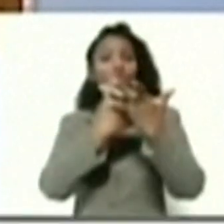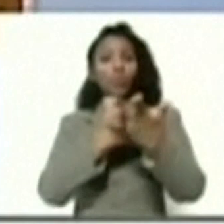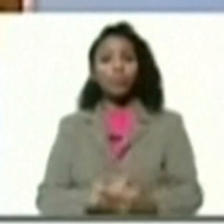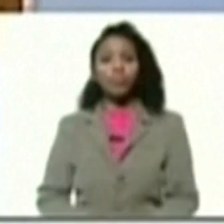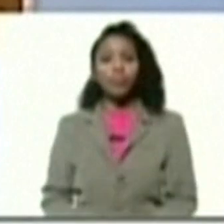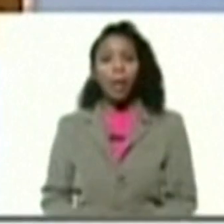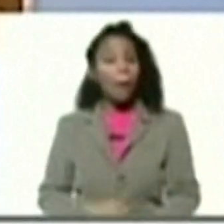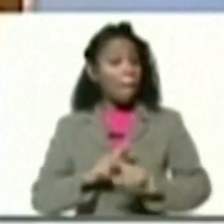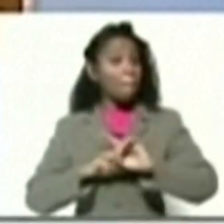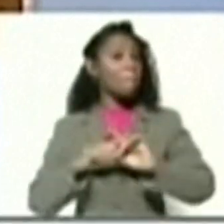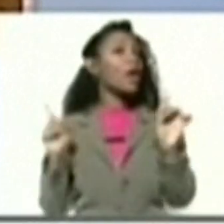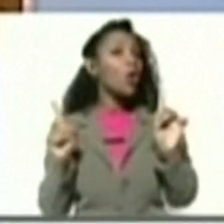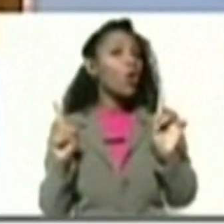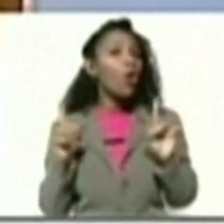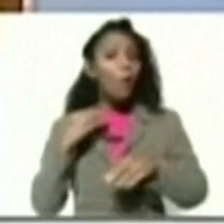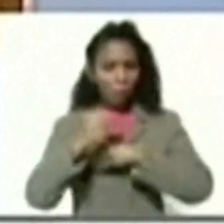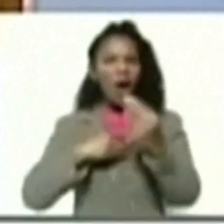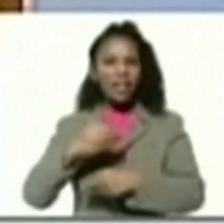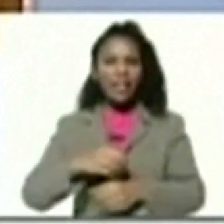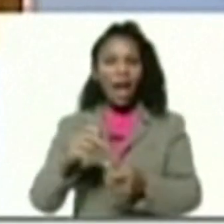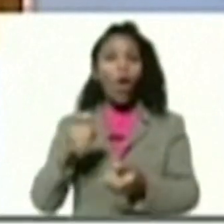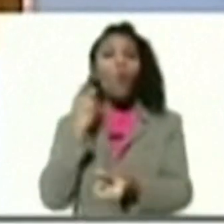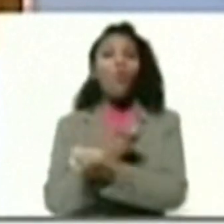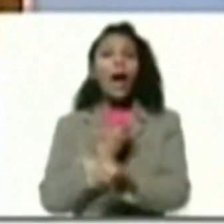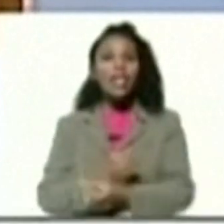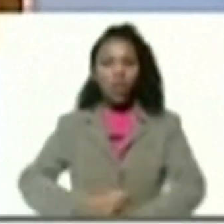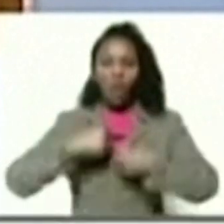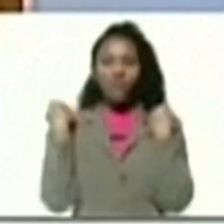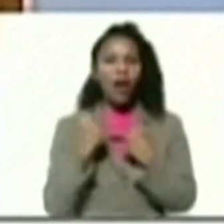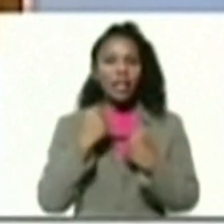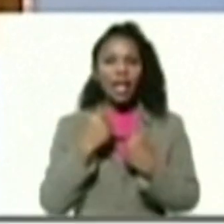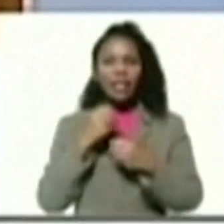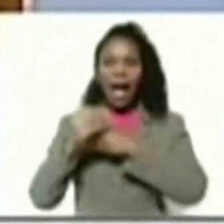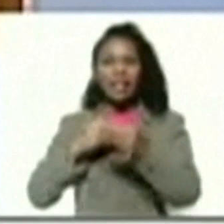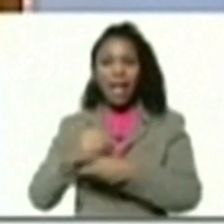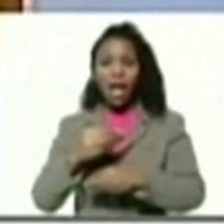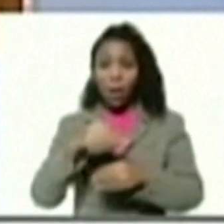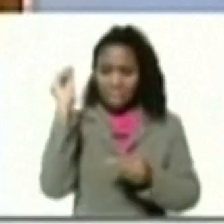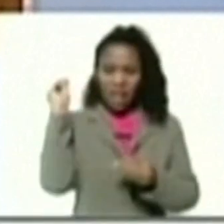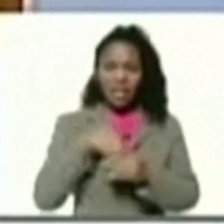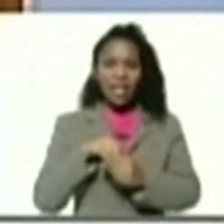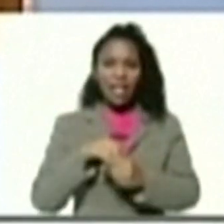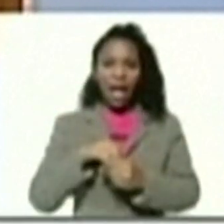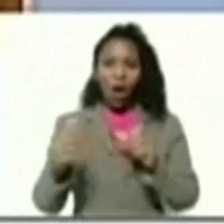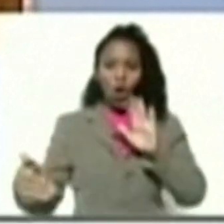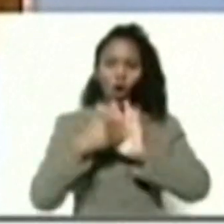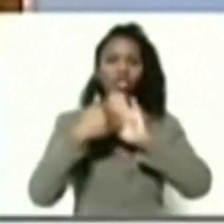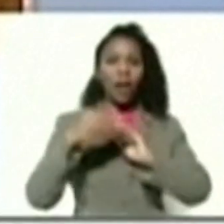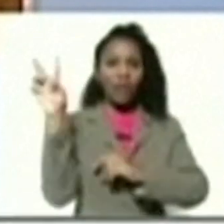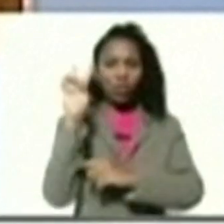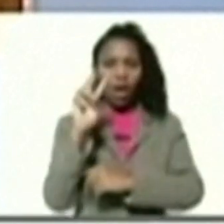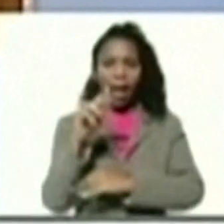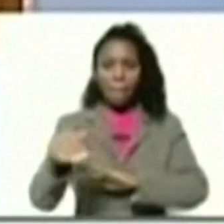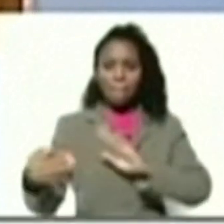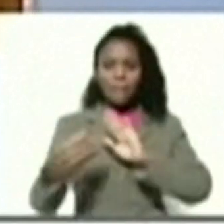pero vamos a hacer un hueso duro de roer facebook te metiste con venezuela facebook te metiste con los